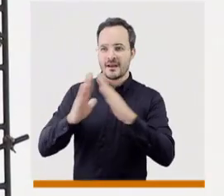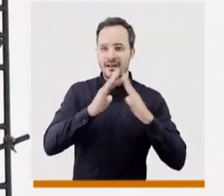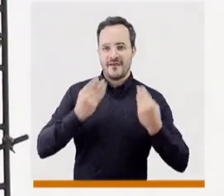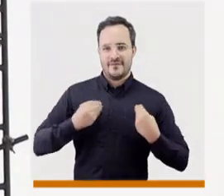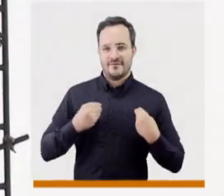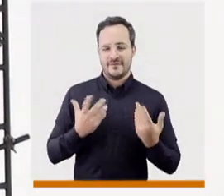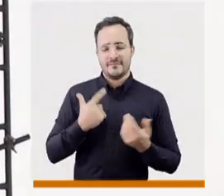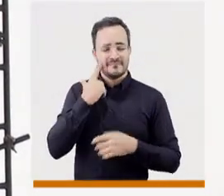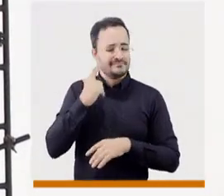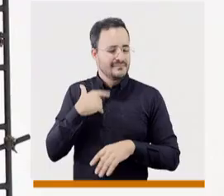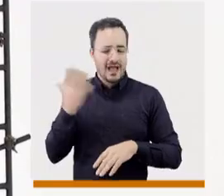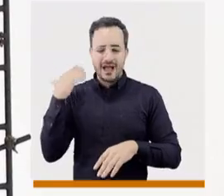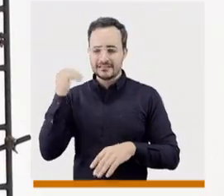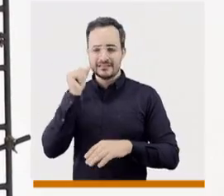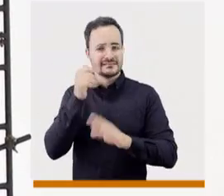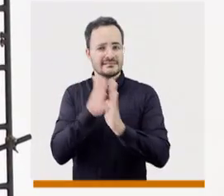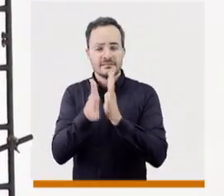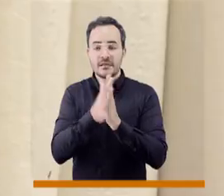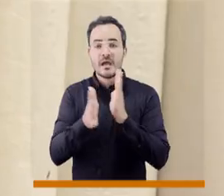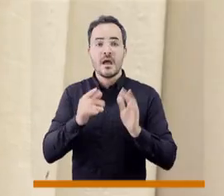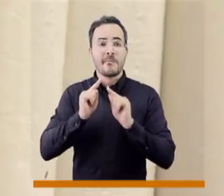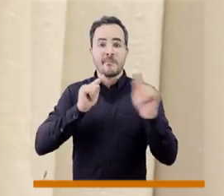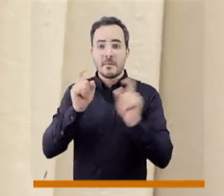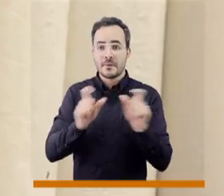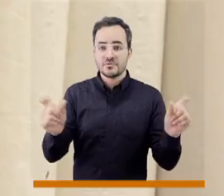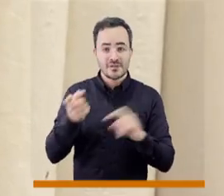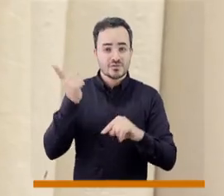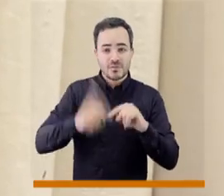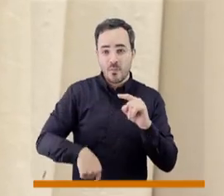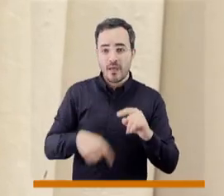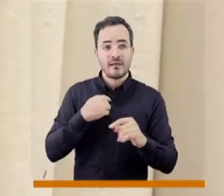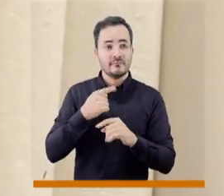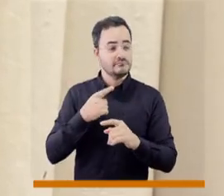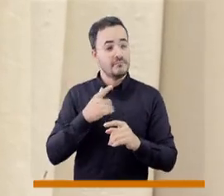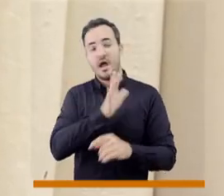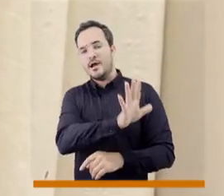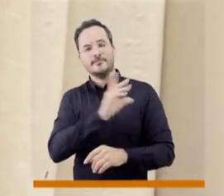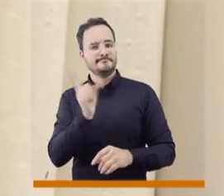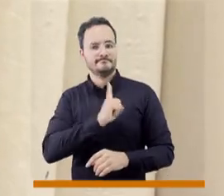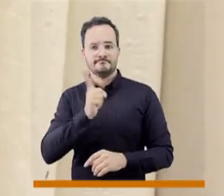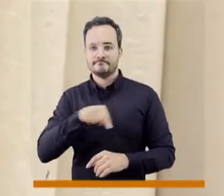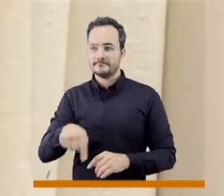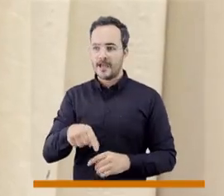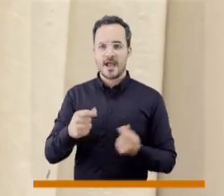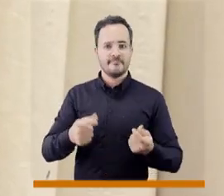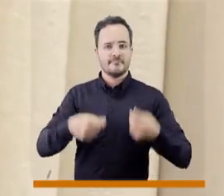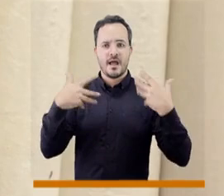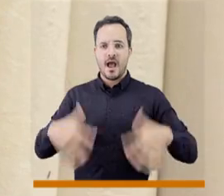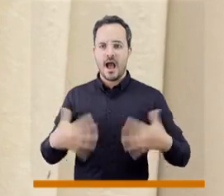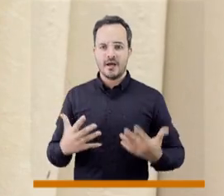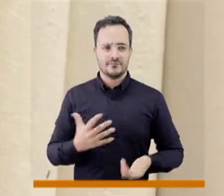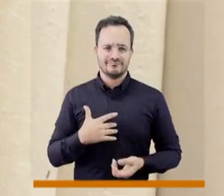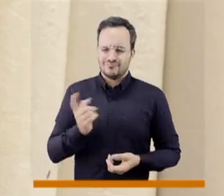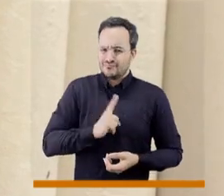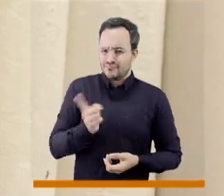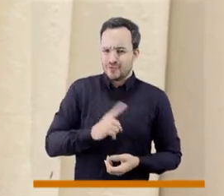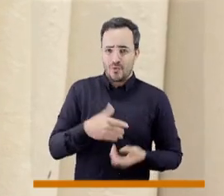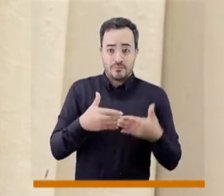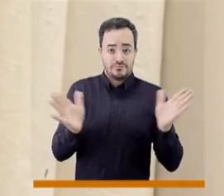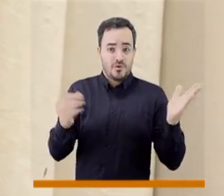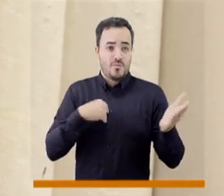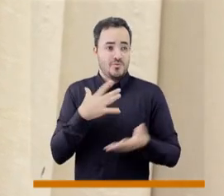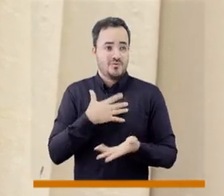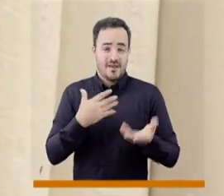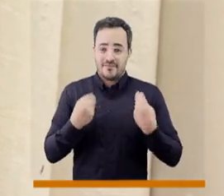negarle la ciudad a la gente. No podemos negarle a la gente la posibilidad de vivir en las zonas con mejor